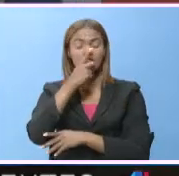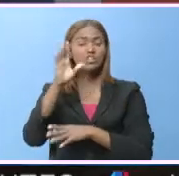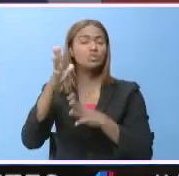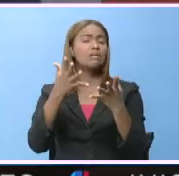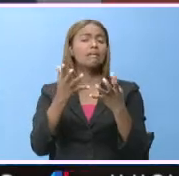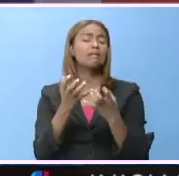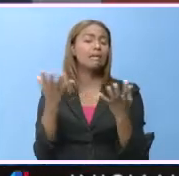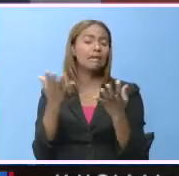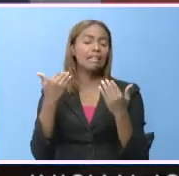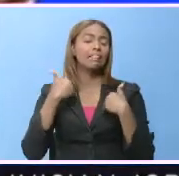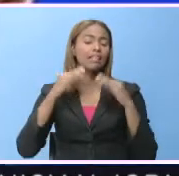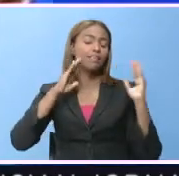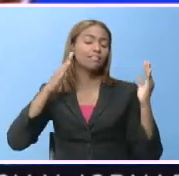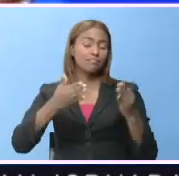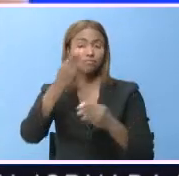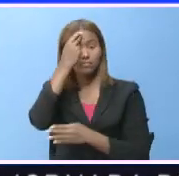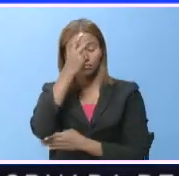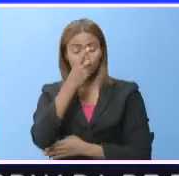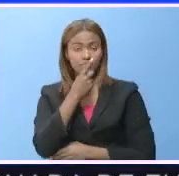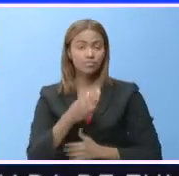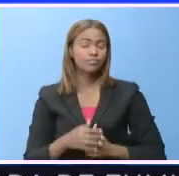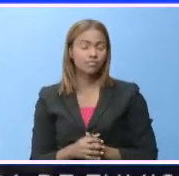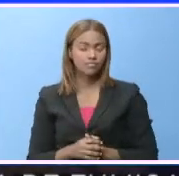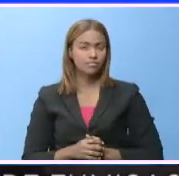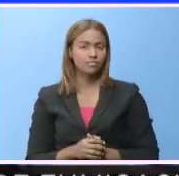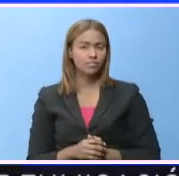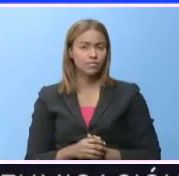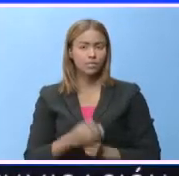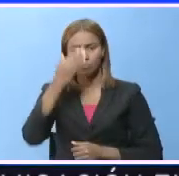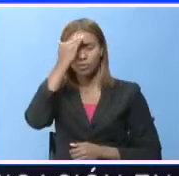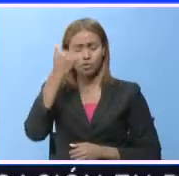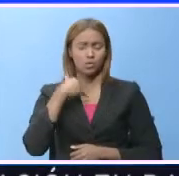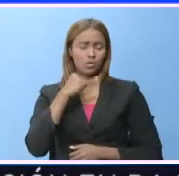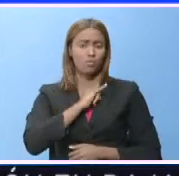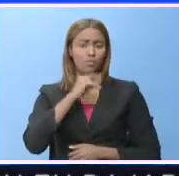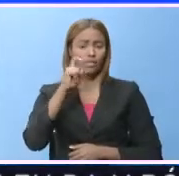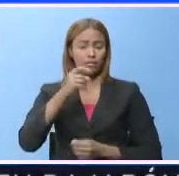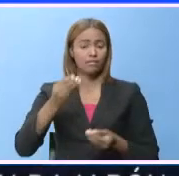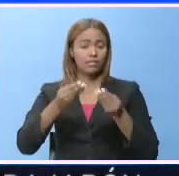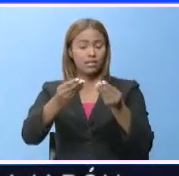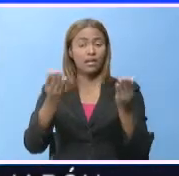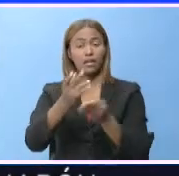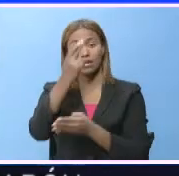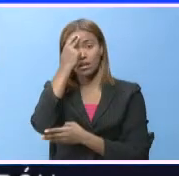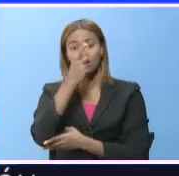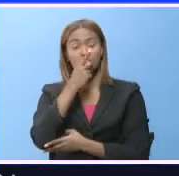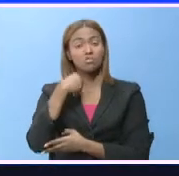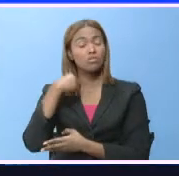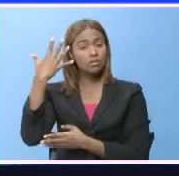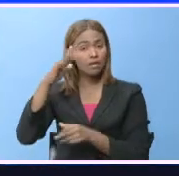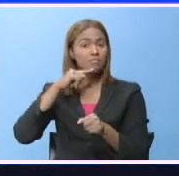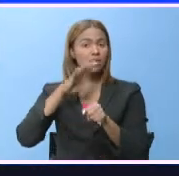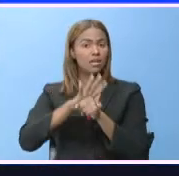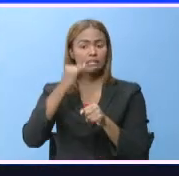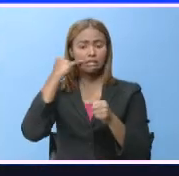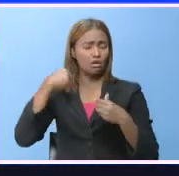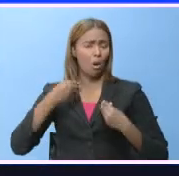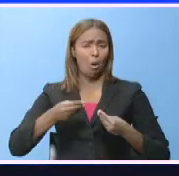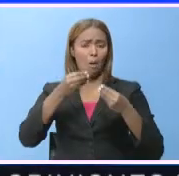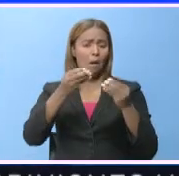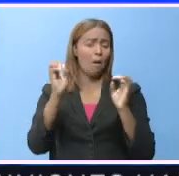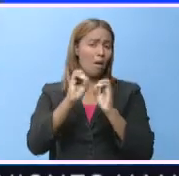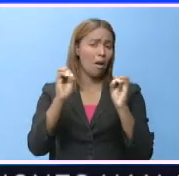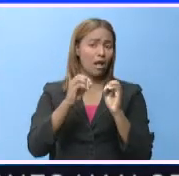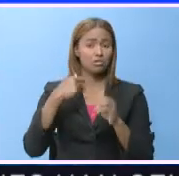interés está en el país. Porque yo primero tengo que entregarle este país lo que prometí, y si yo no lo entrego y si